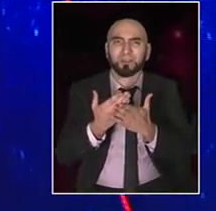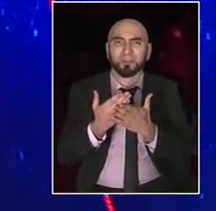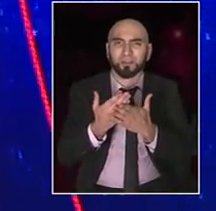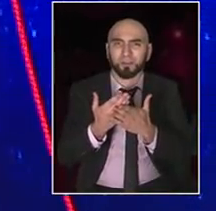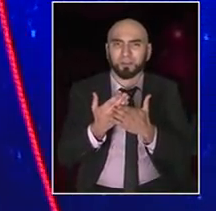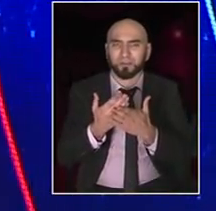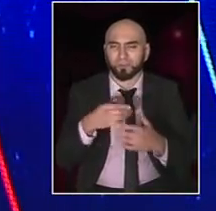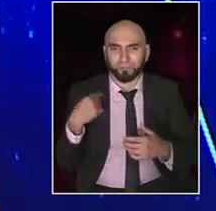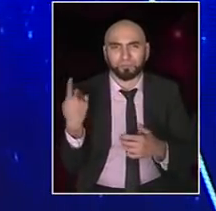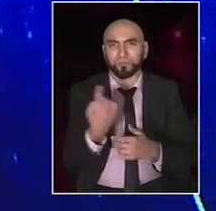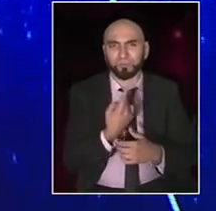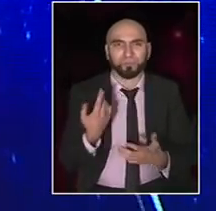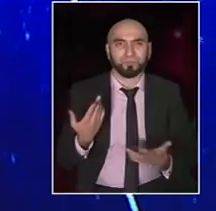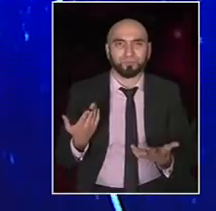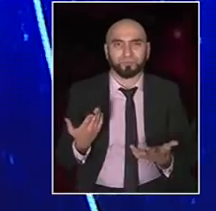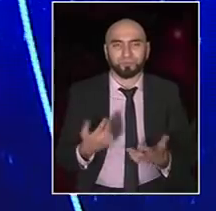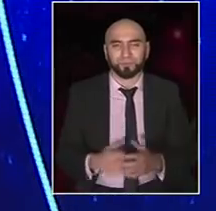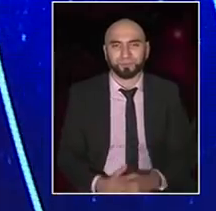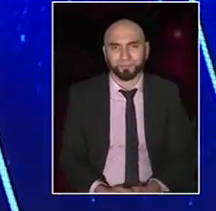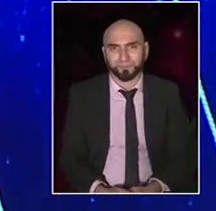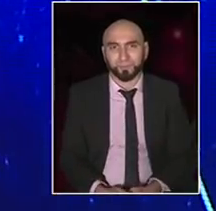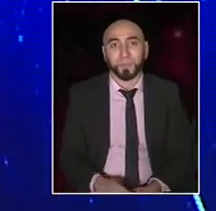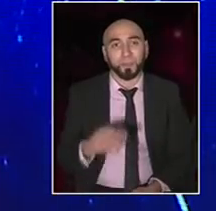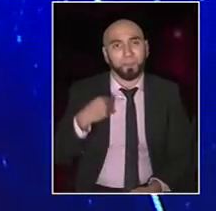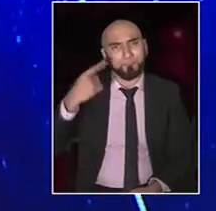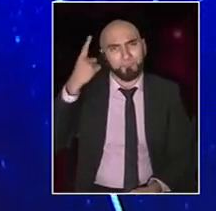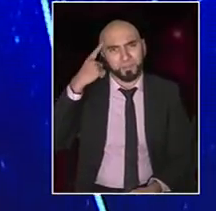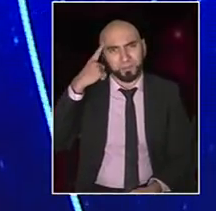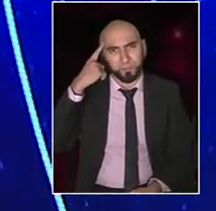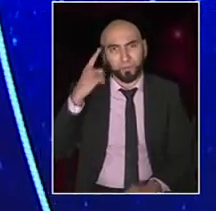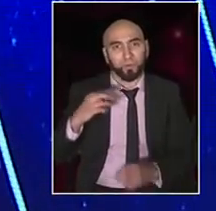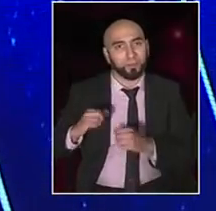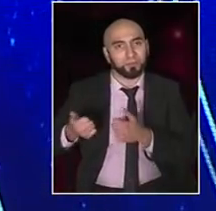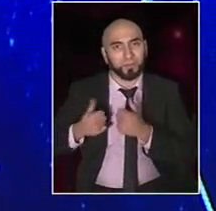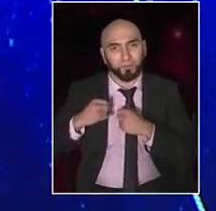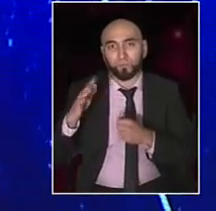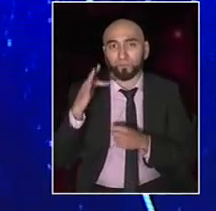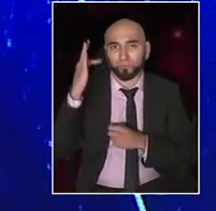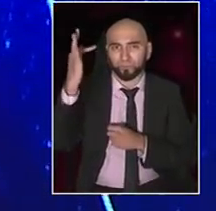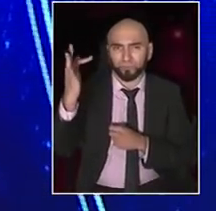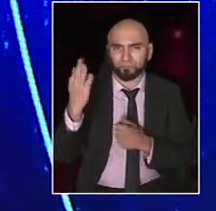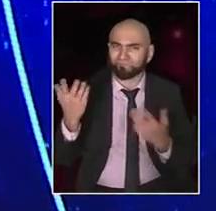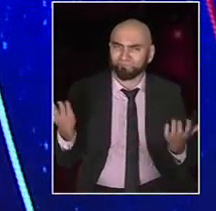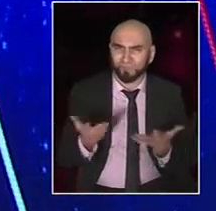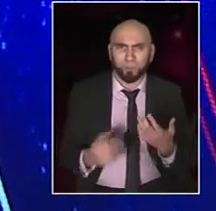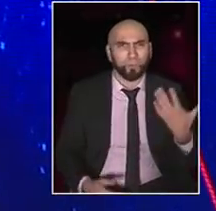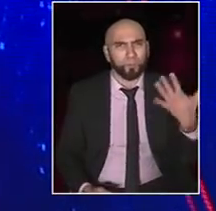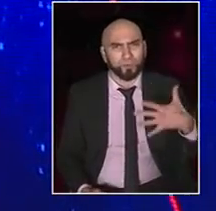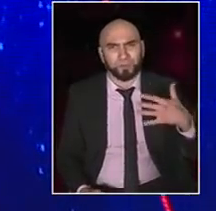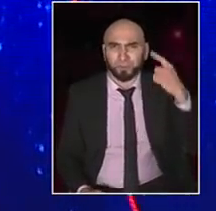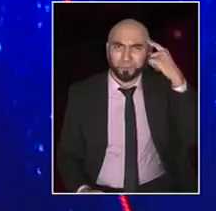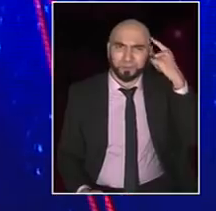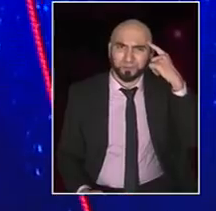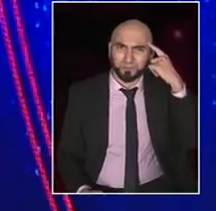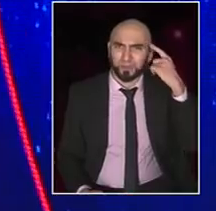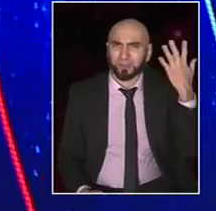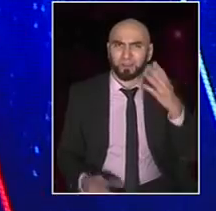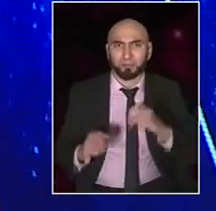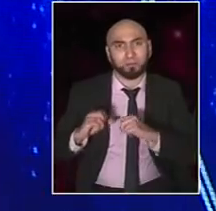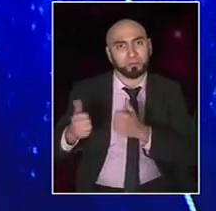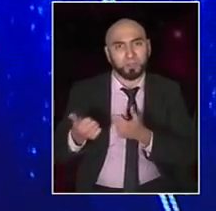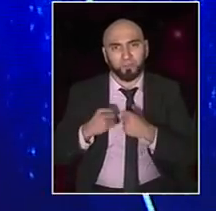planeta. Y si pensamos en los desafíos del futuro, es importante que pensemos también en los